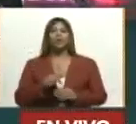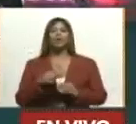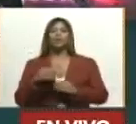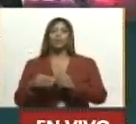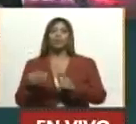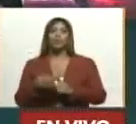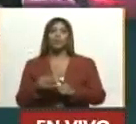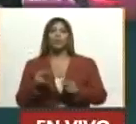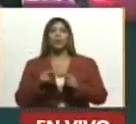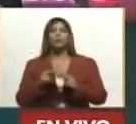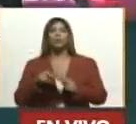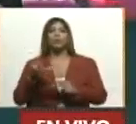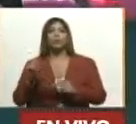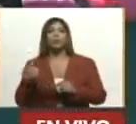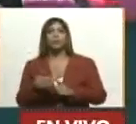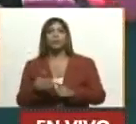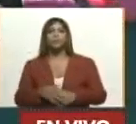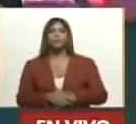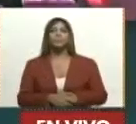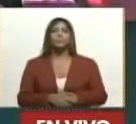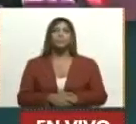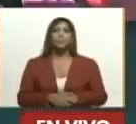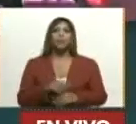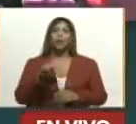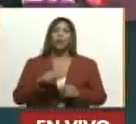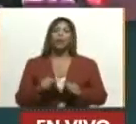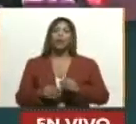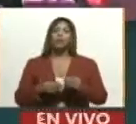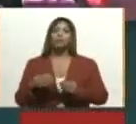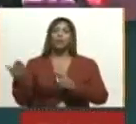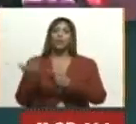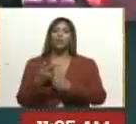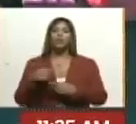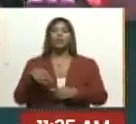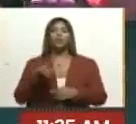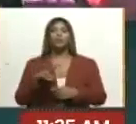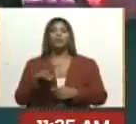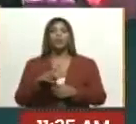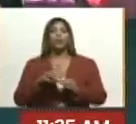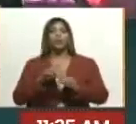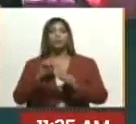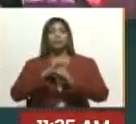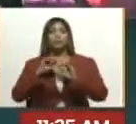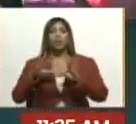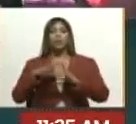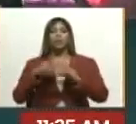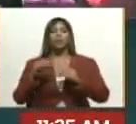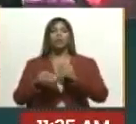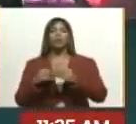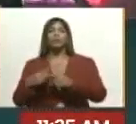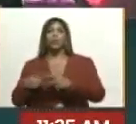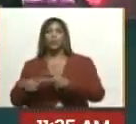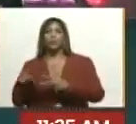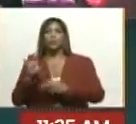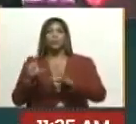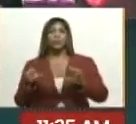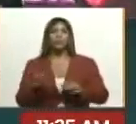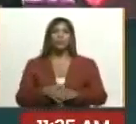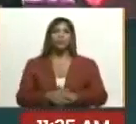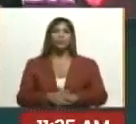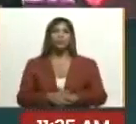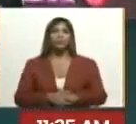fenómeno conocido como la UFER, que hoy día se aplica contra Venezuela, pero que no es un hecho inédito, se ha hecho en otros países de la